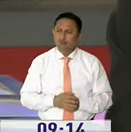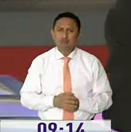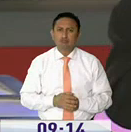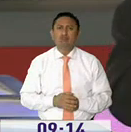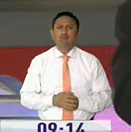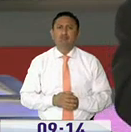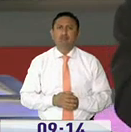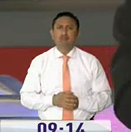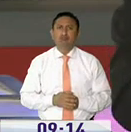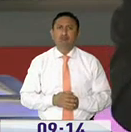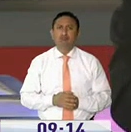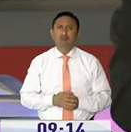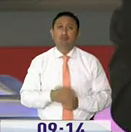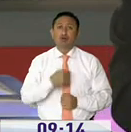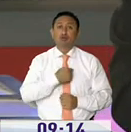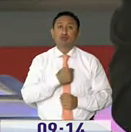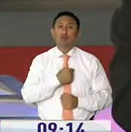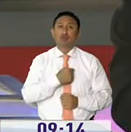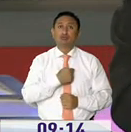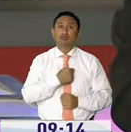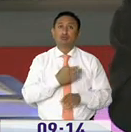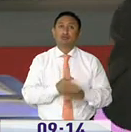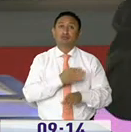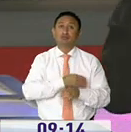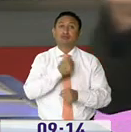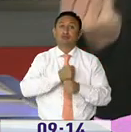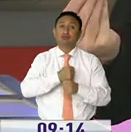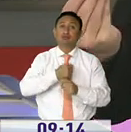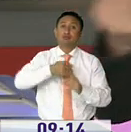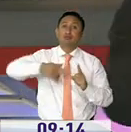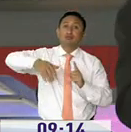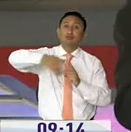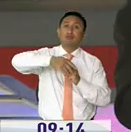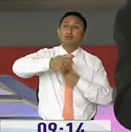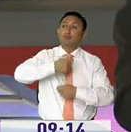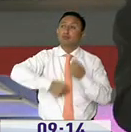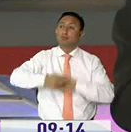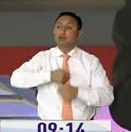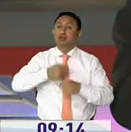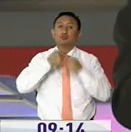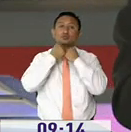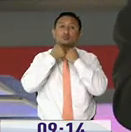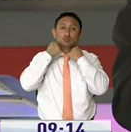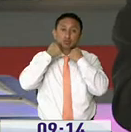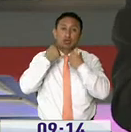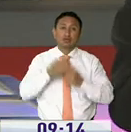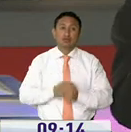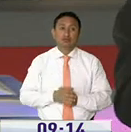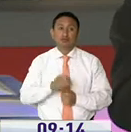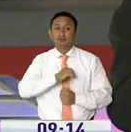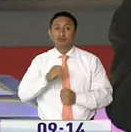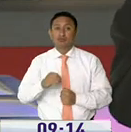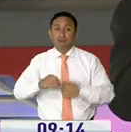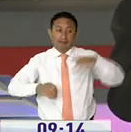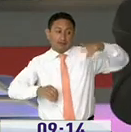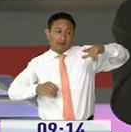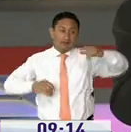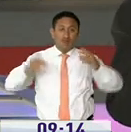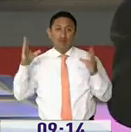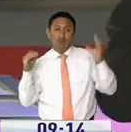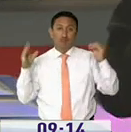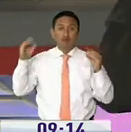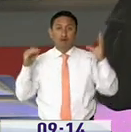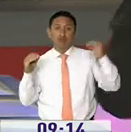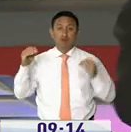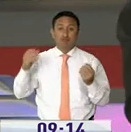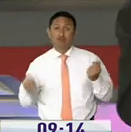hacer los que trabajábamos en los parques vendiendo pues los collares, los que hacemos títeres, la gente que